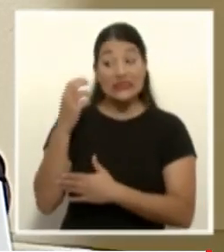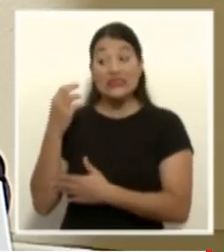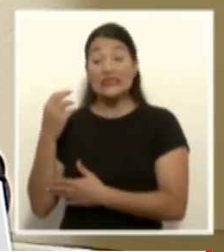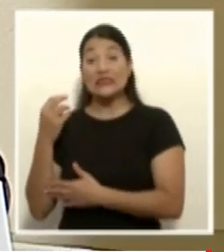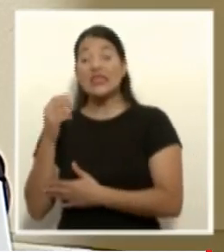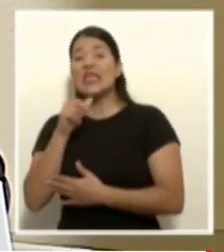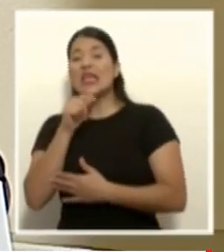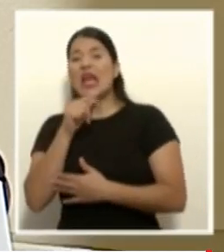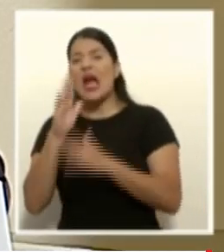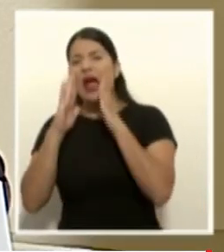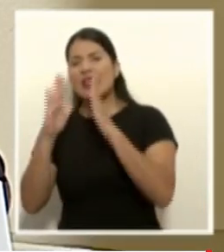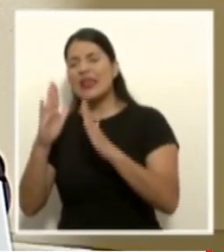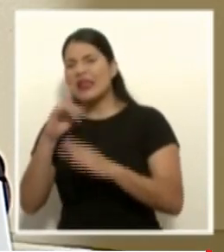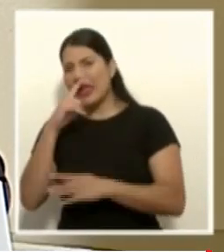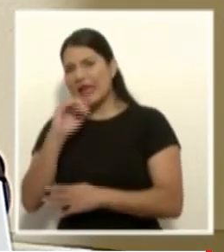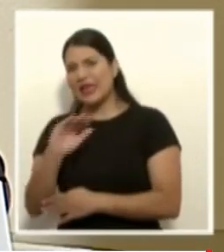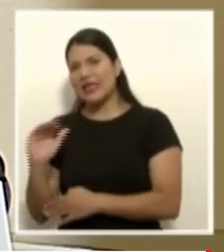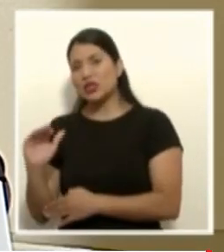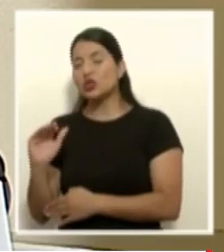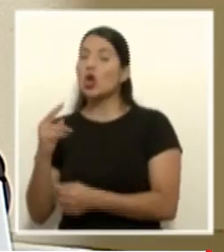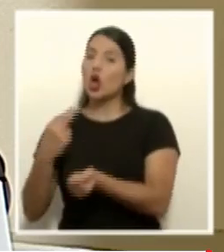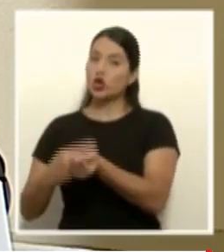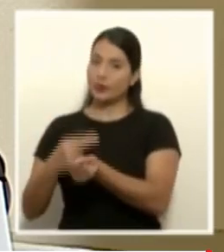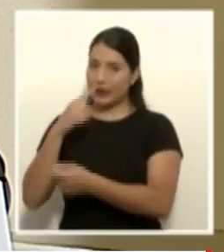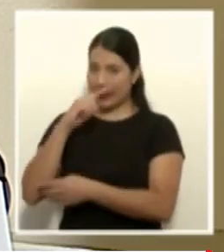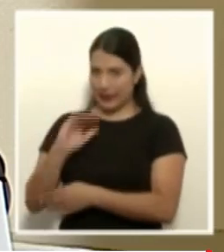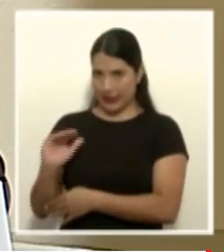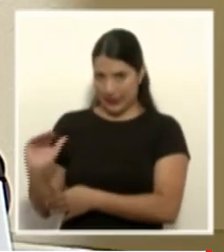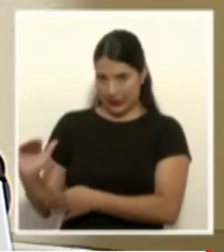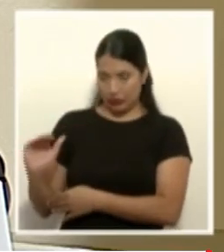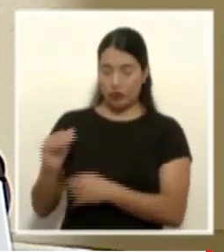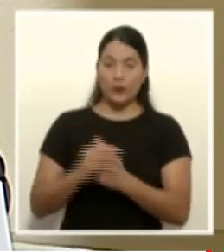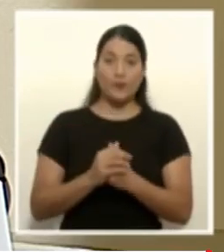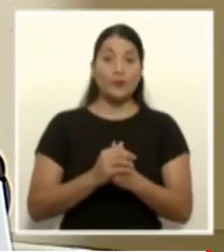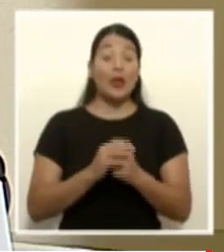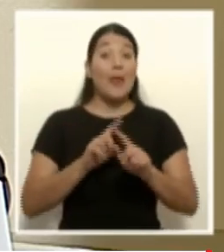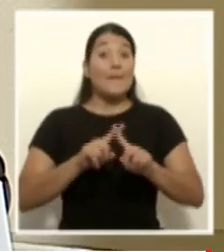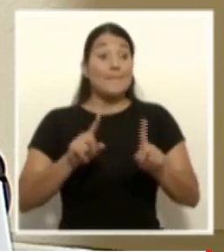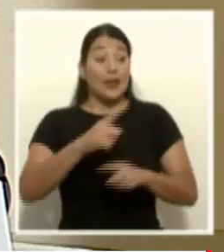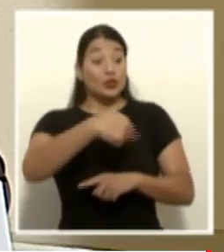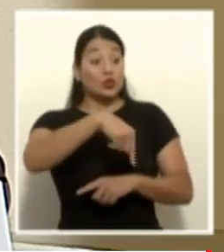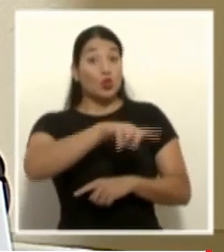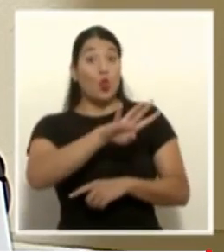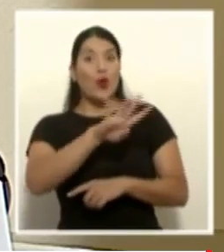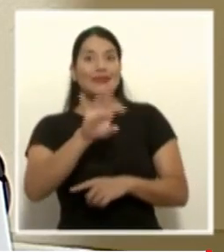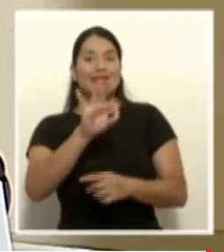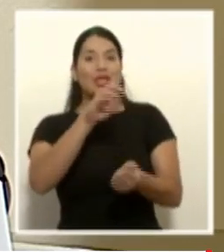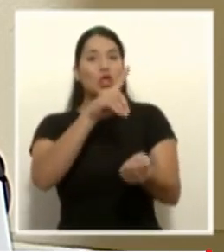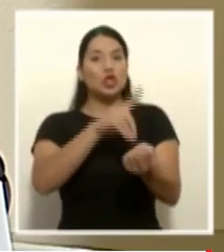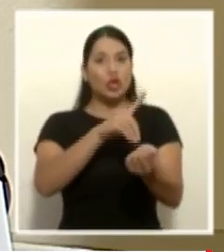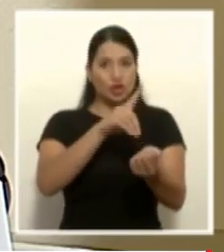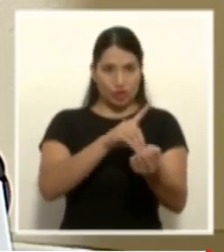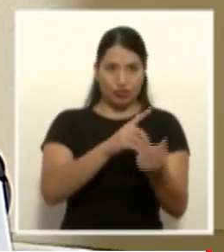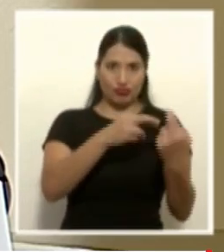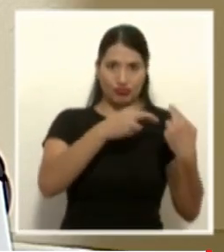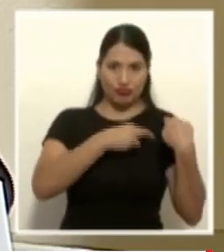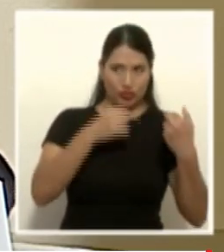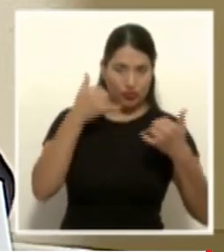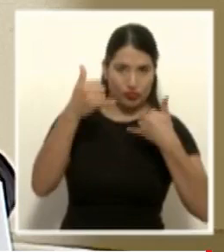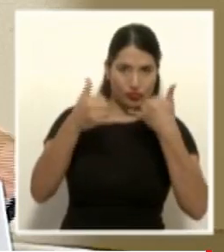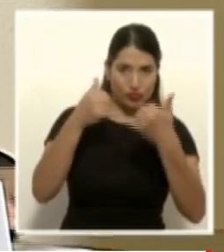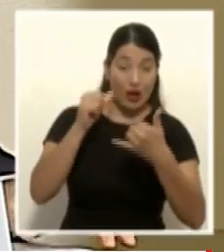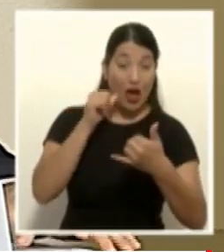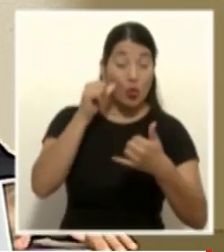este incremento de casos ya estamos llegando a un punto donde vamos a evolucionar a otra fase de seguimiento